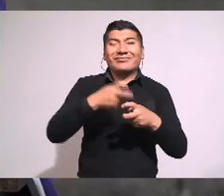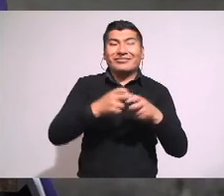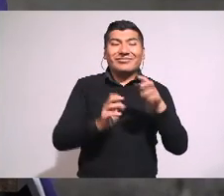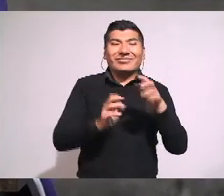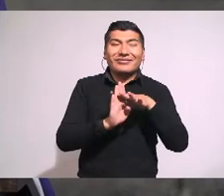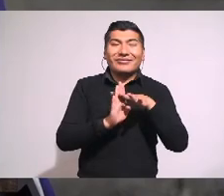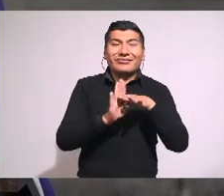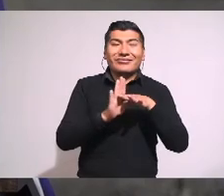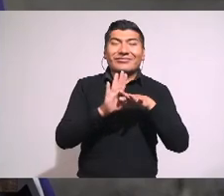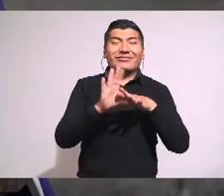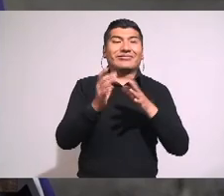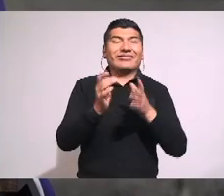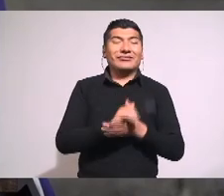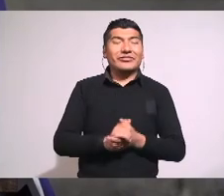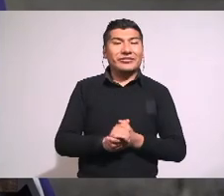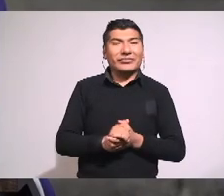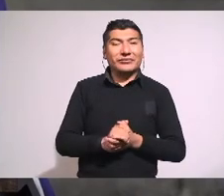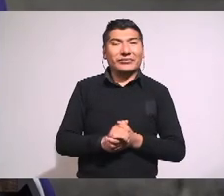madurar.